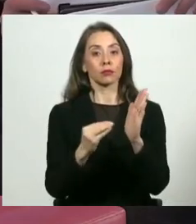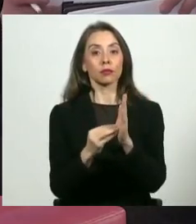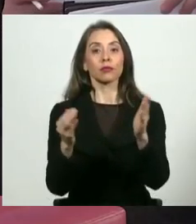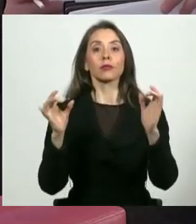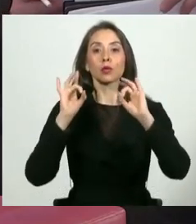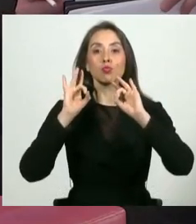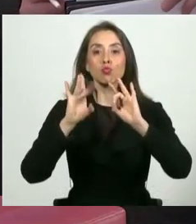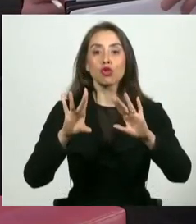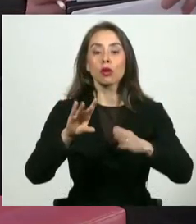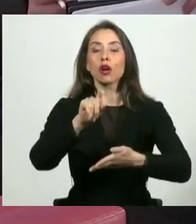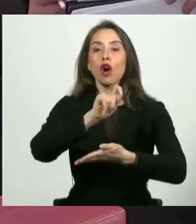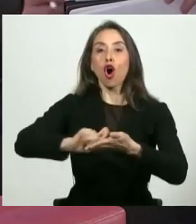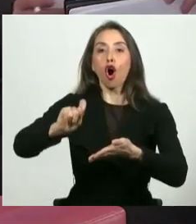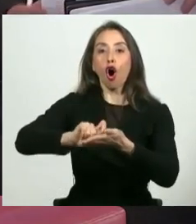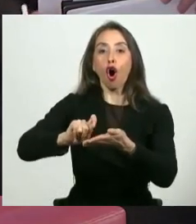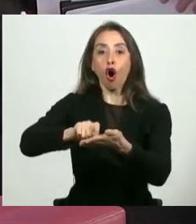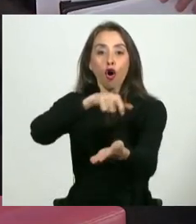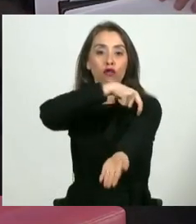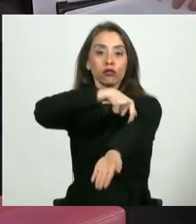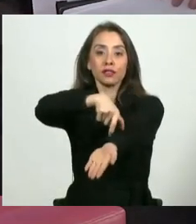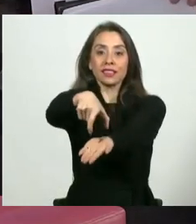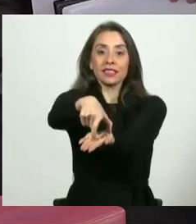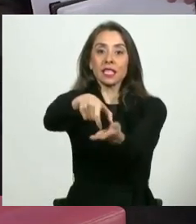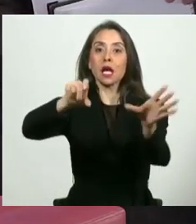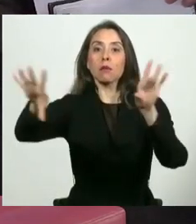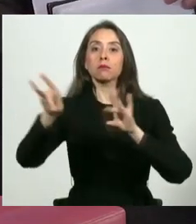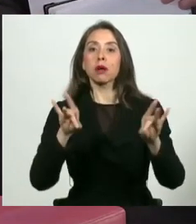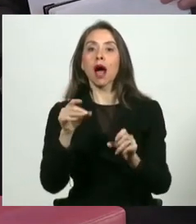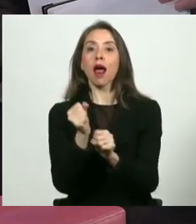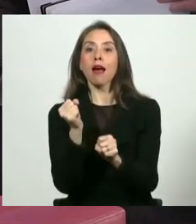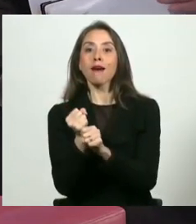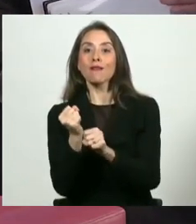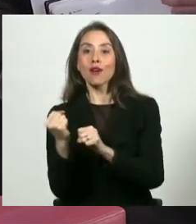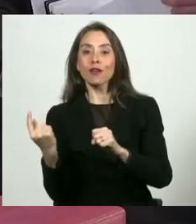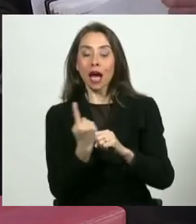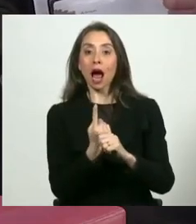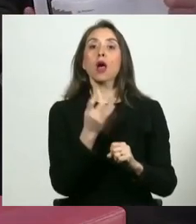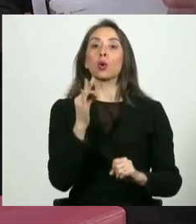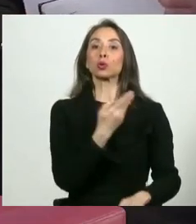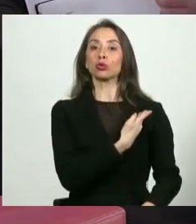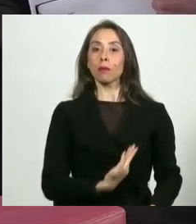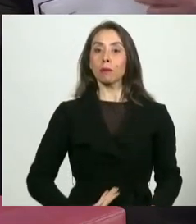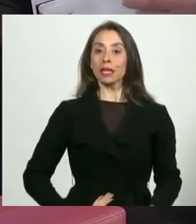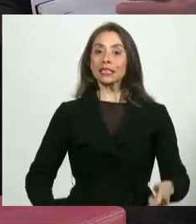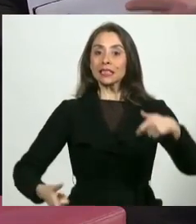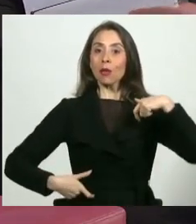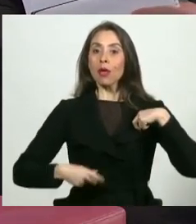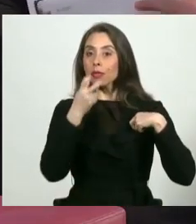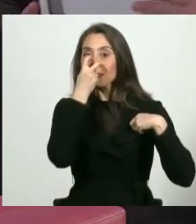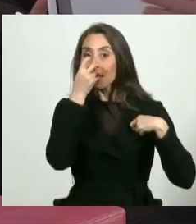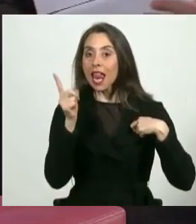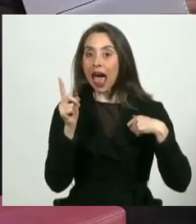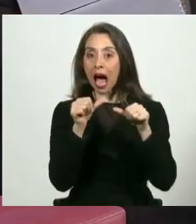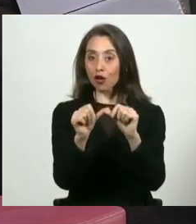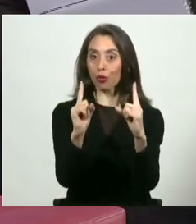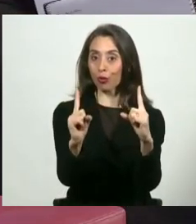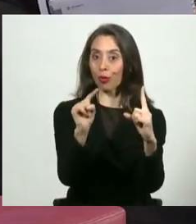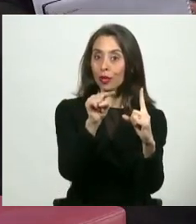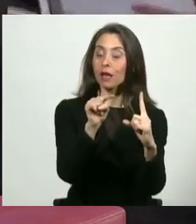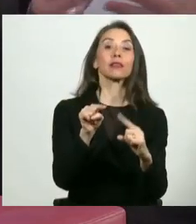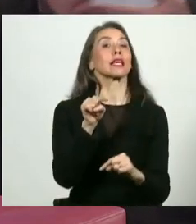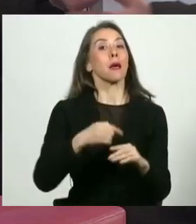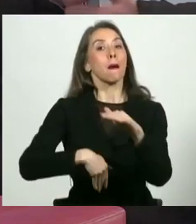instauró oficinas de intermediación laboral en todo Chile durante el gobierno del presidente Lago. Y en esa oportunidad colocamos